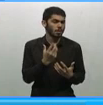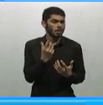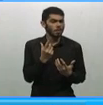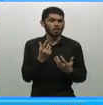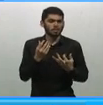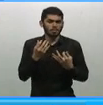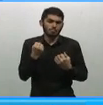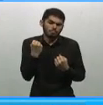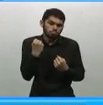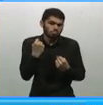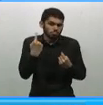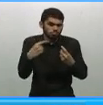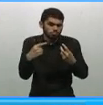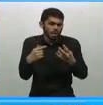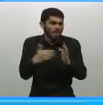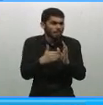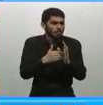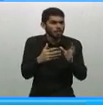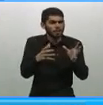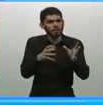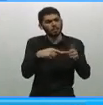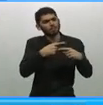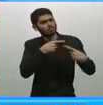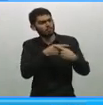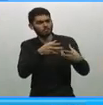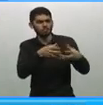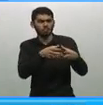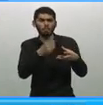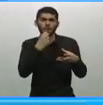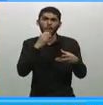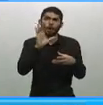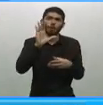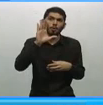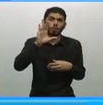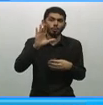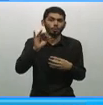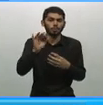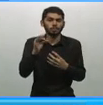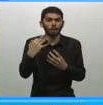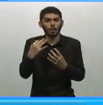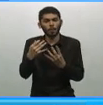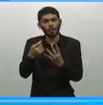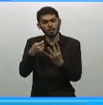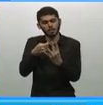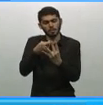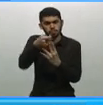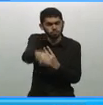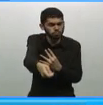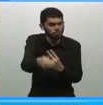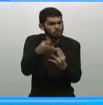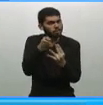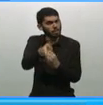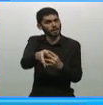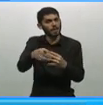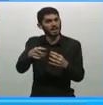de los rivales Eh bueno como con God por ahí tuvimos que saltar un poco las líneas y ser un poco más profundos Y tratar de que los